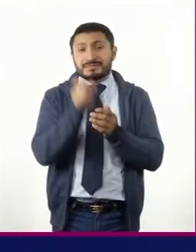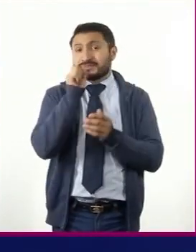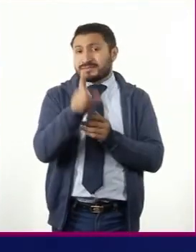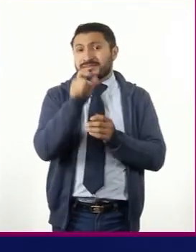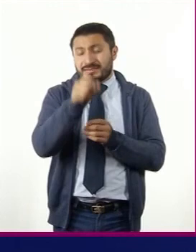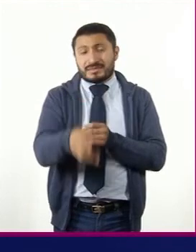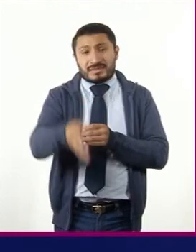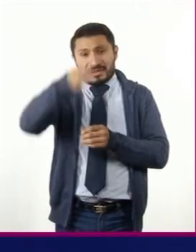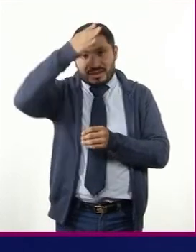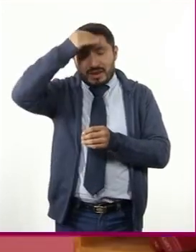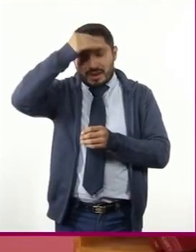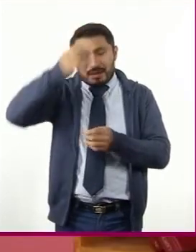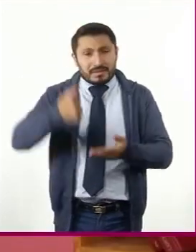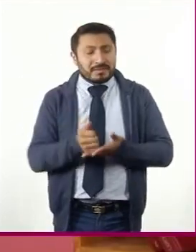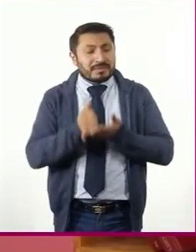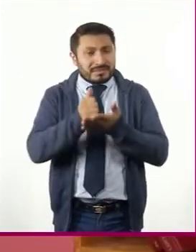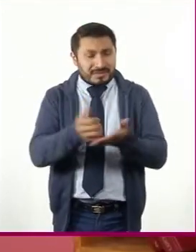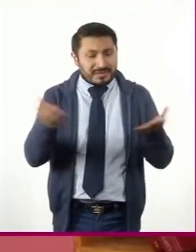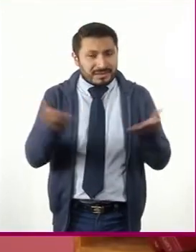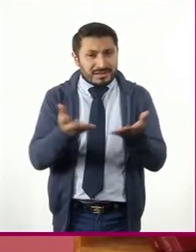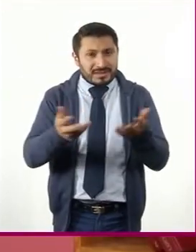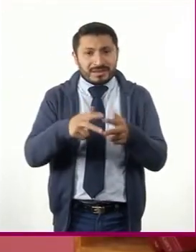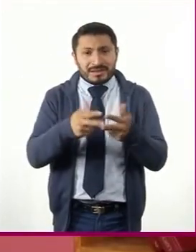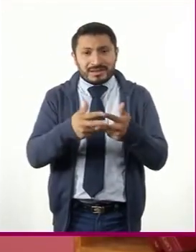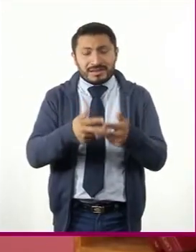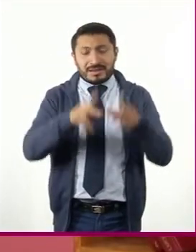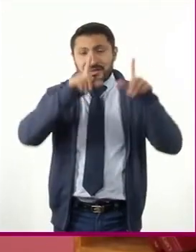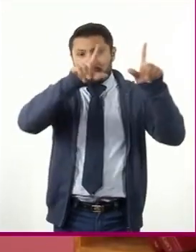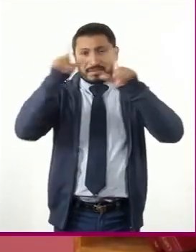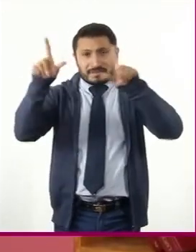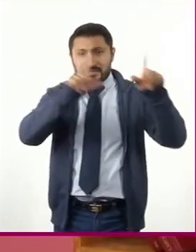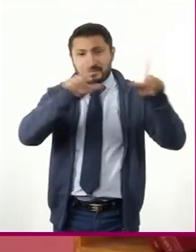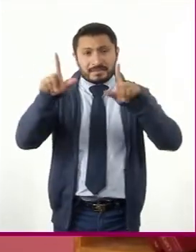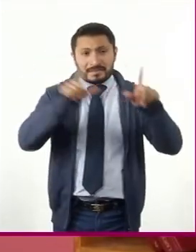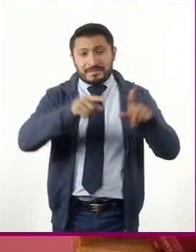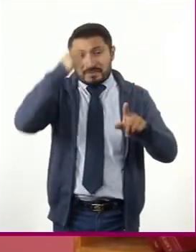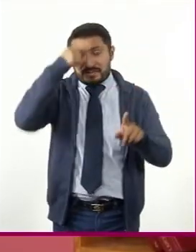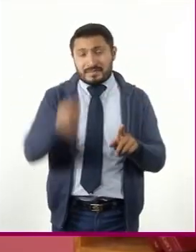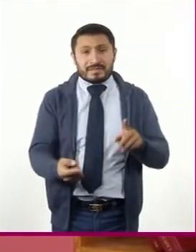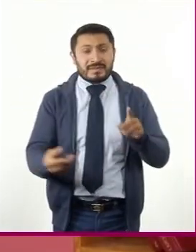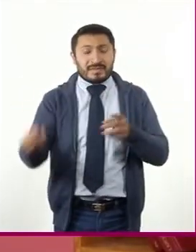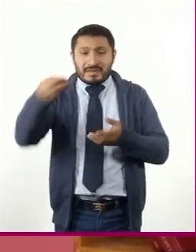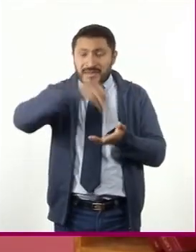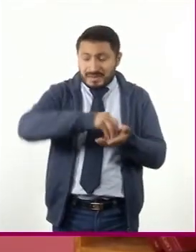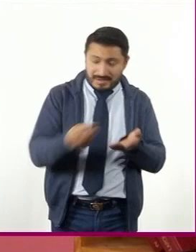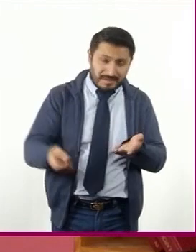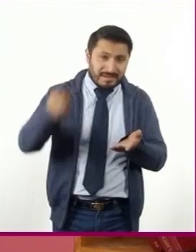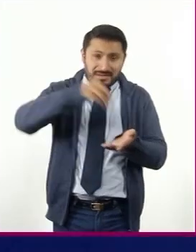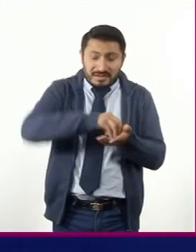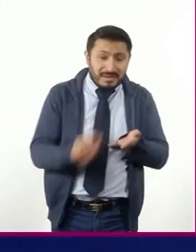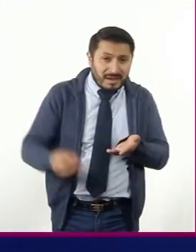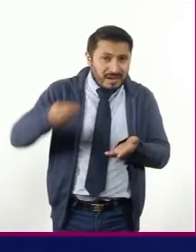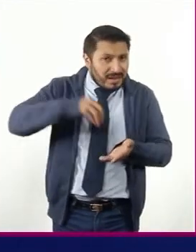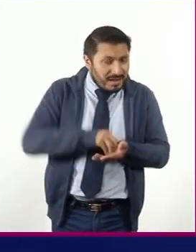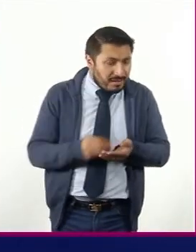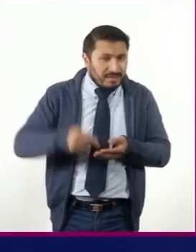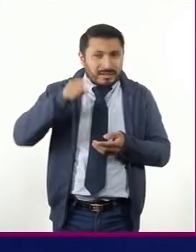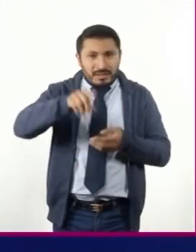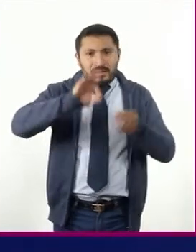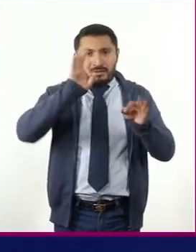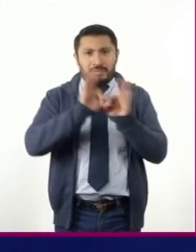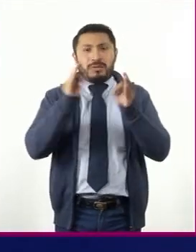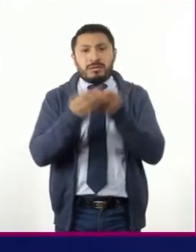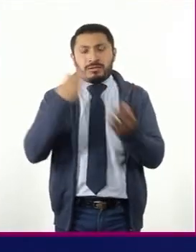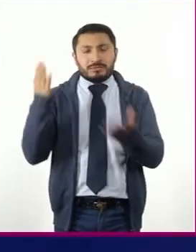que aprendan a construir una herramienta de este tipo para sumarla a sus técnicas de estudio.